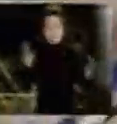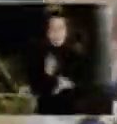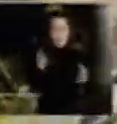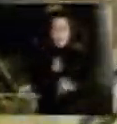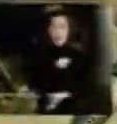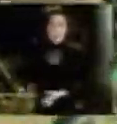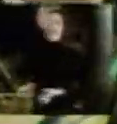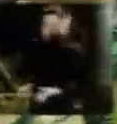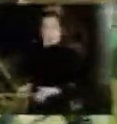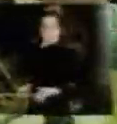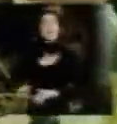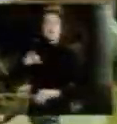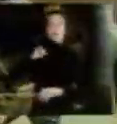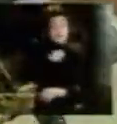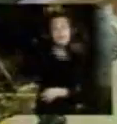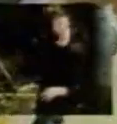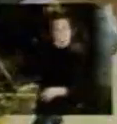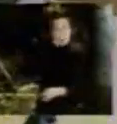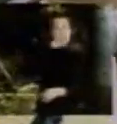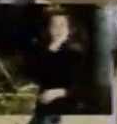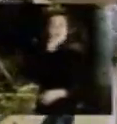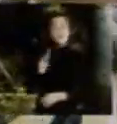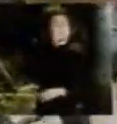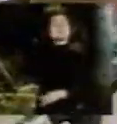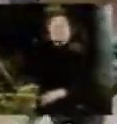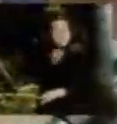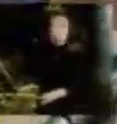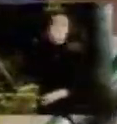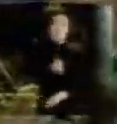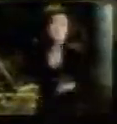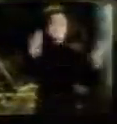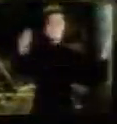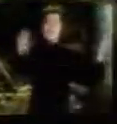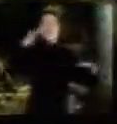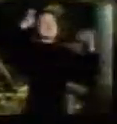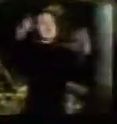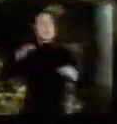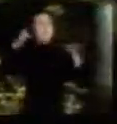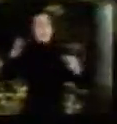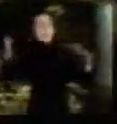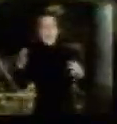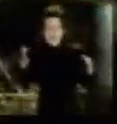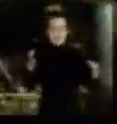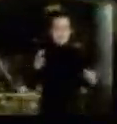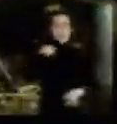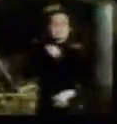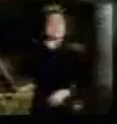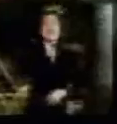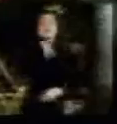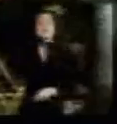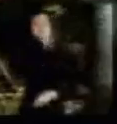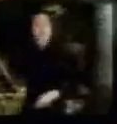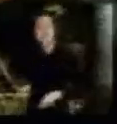el más lindo de Europa, pero en realidad el canario tiene que pasar un montón